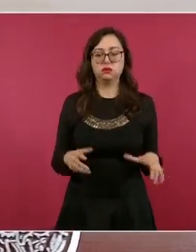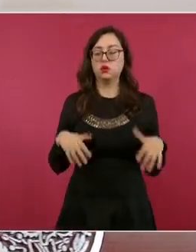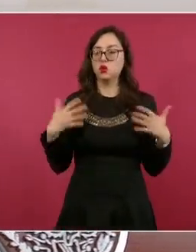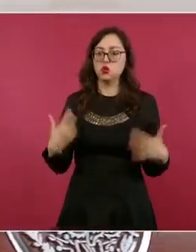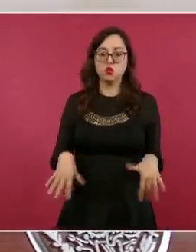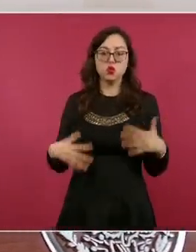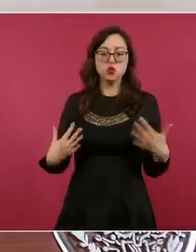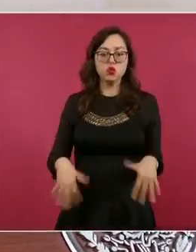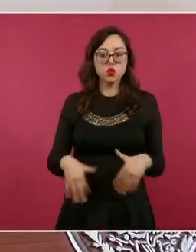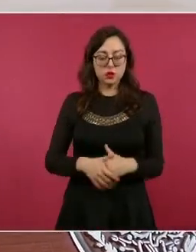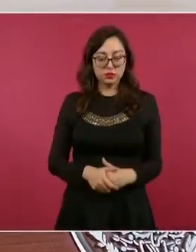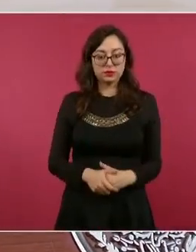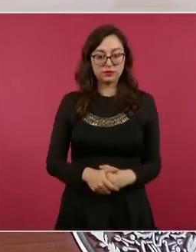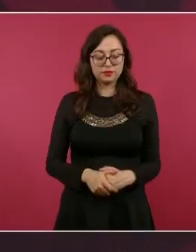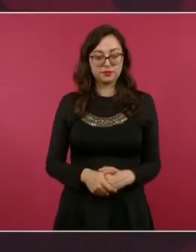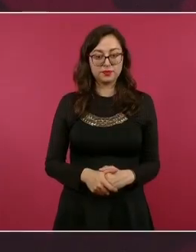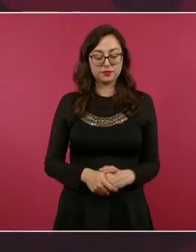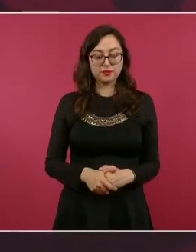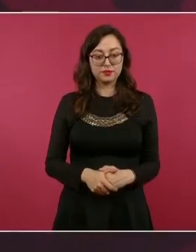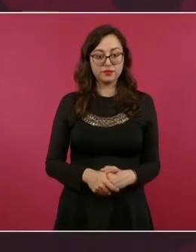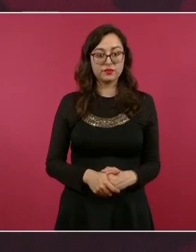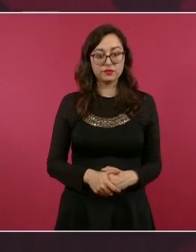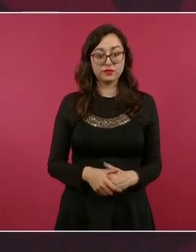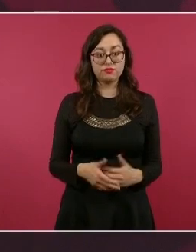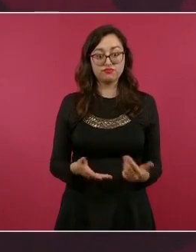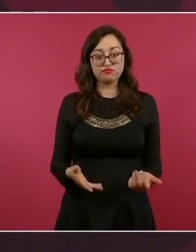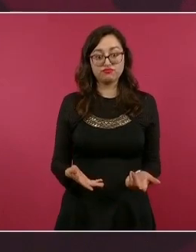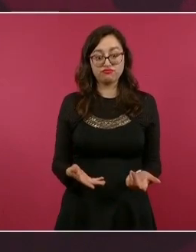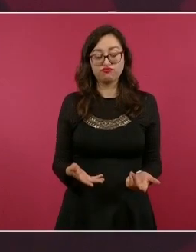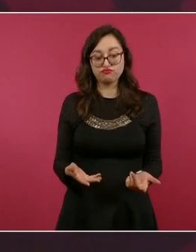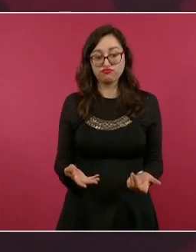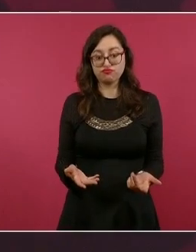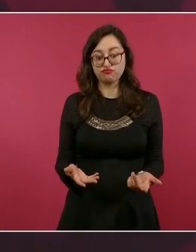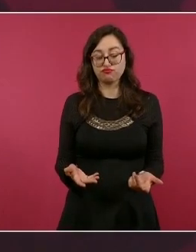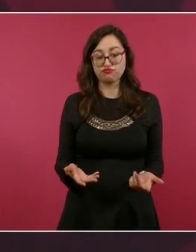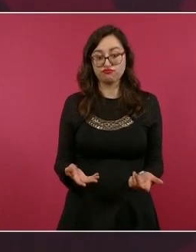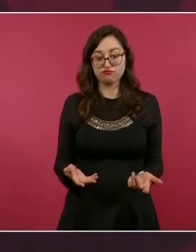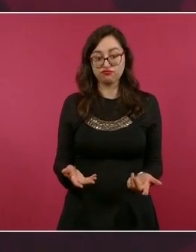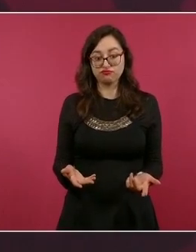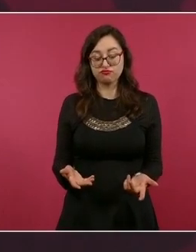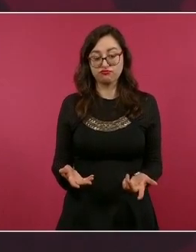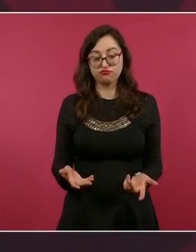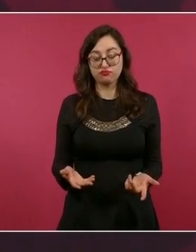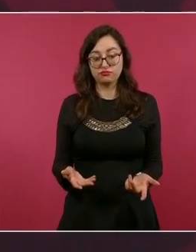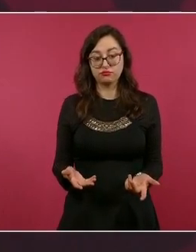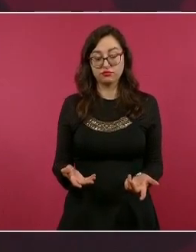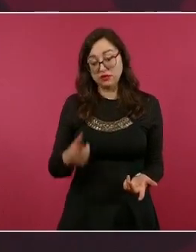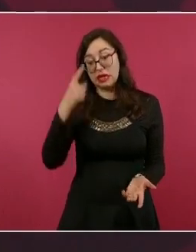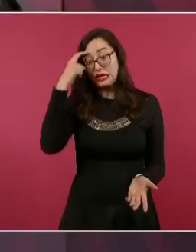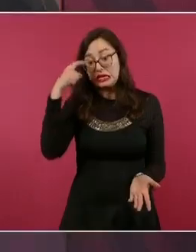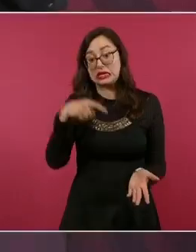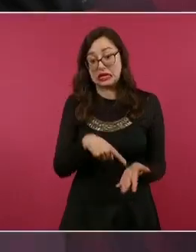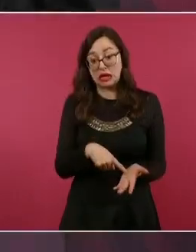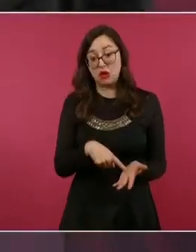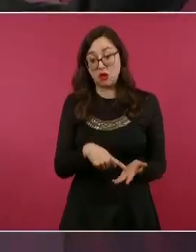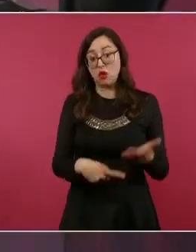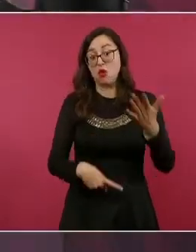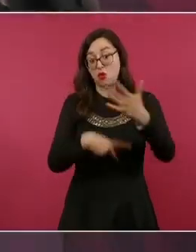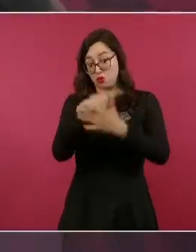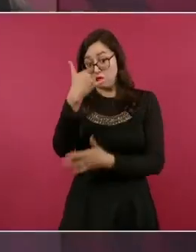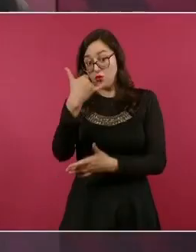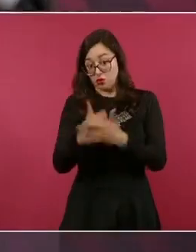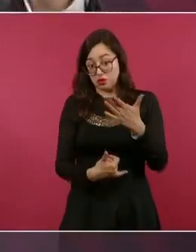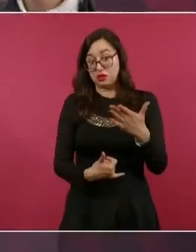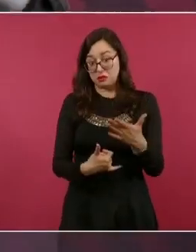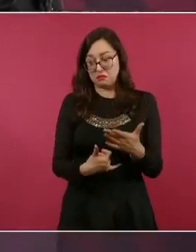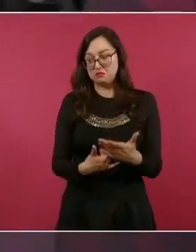empresas al país. Entonces, sí, creo yo que esos proyectos,